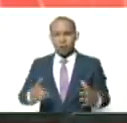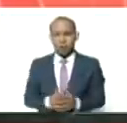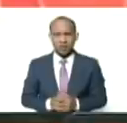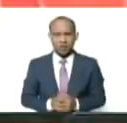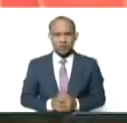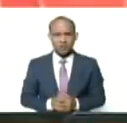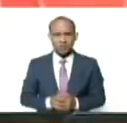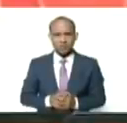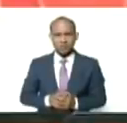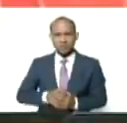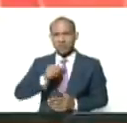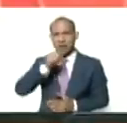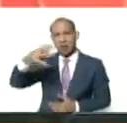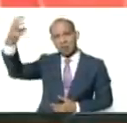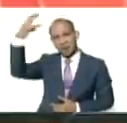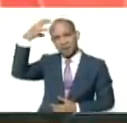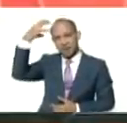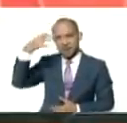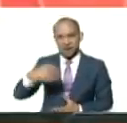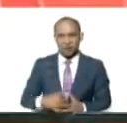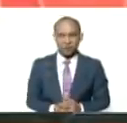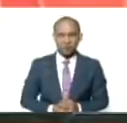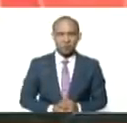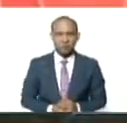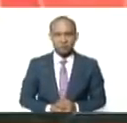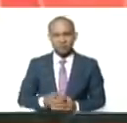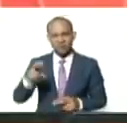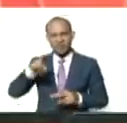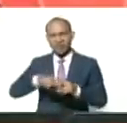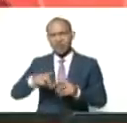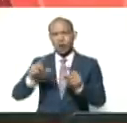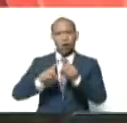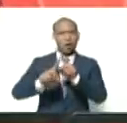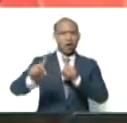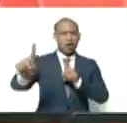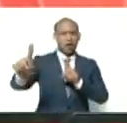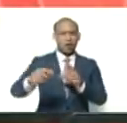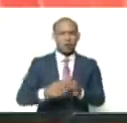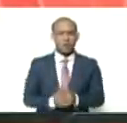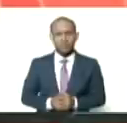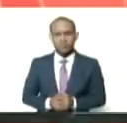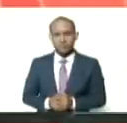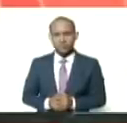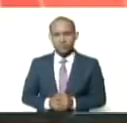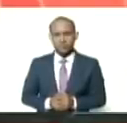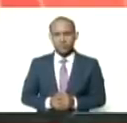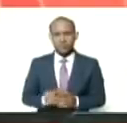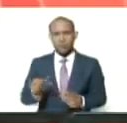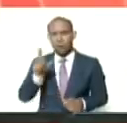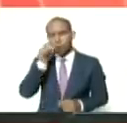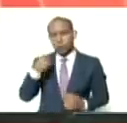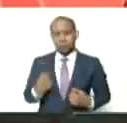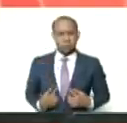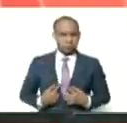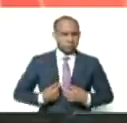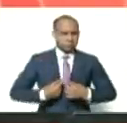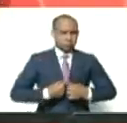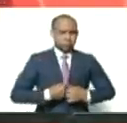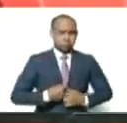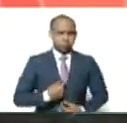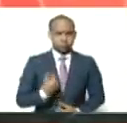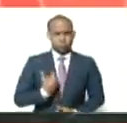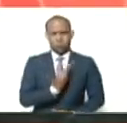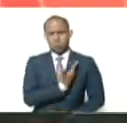al Malbañado. Lo sentaron por allá. El hombre se fue con tremendo flux, dijo, nada, aquí me la como, yo soy